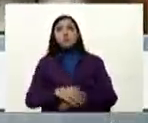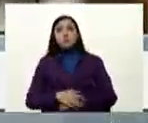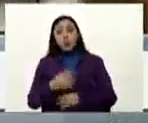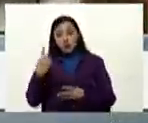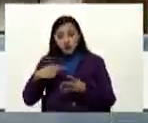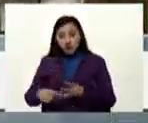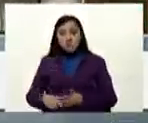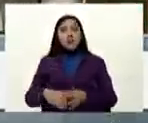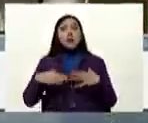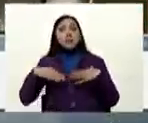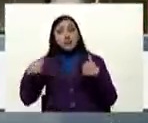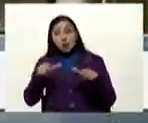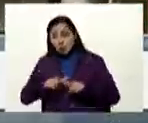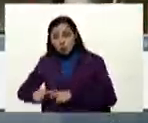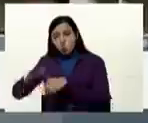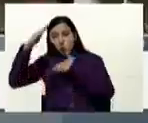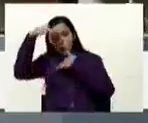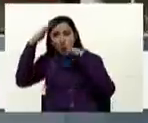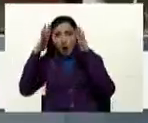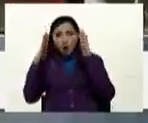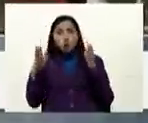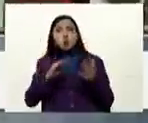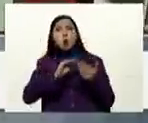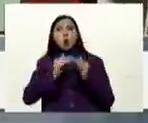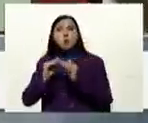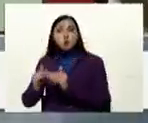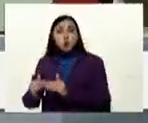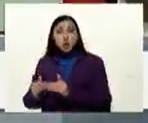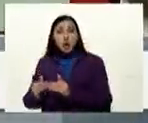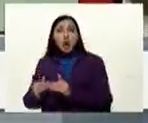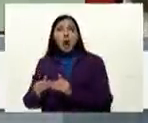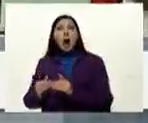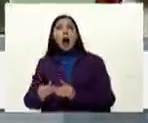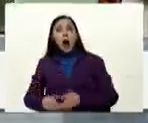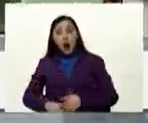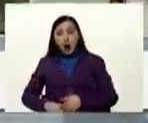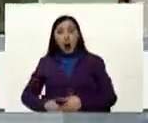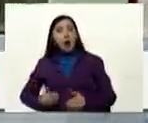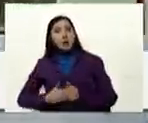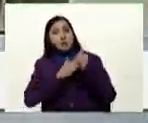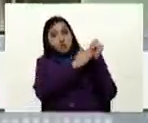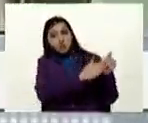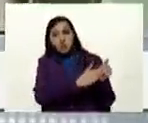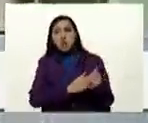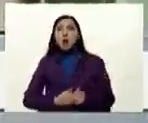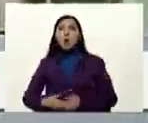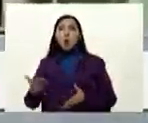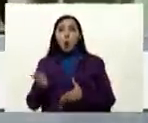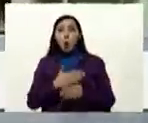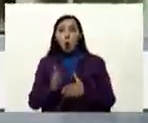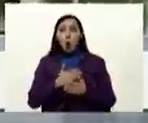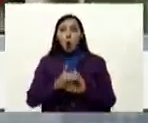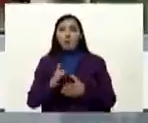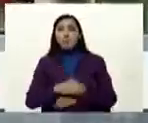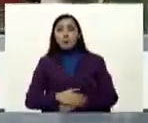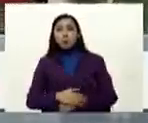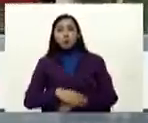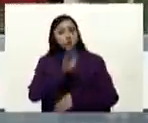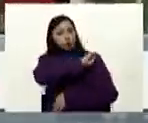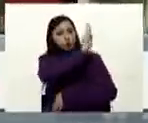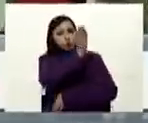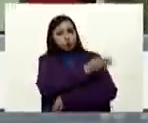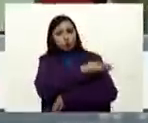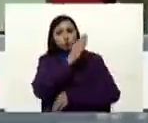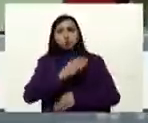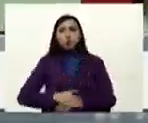de salud integral comunitaria y el liderazgo compartido del poderoso movimiento